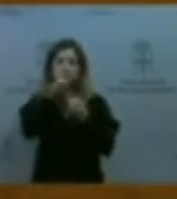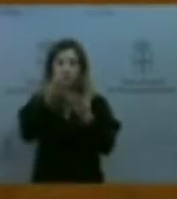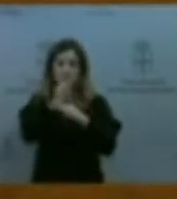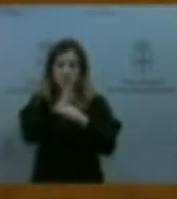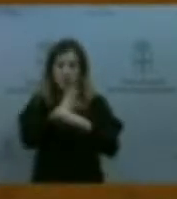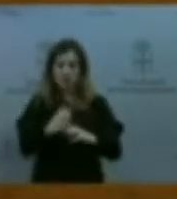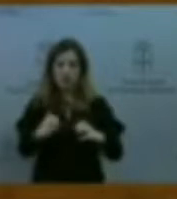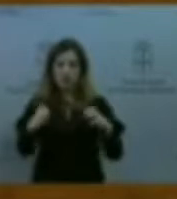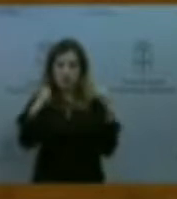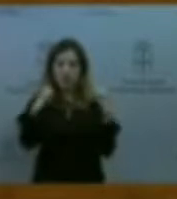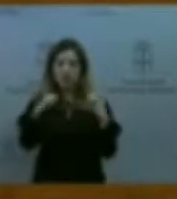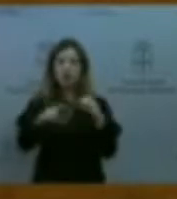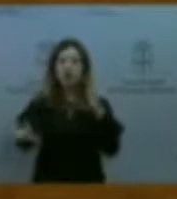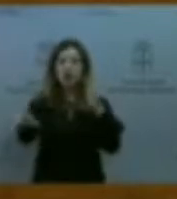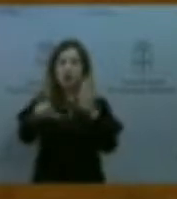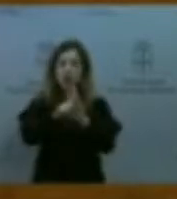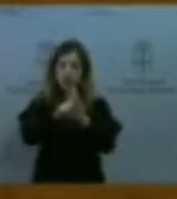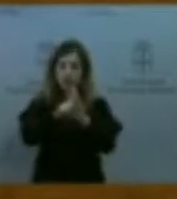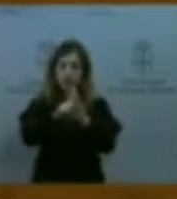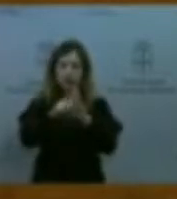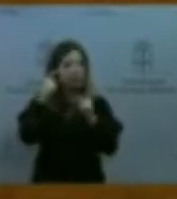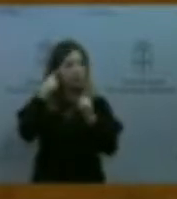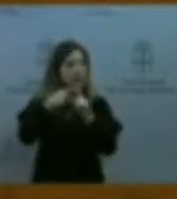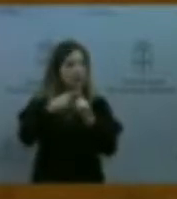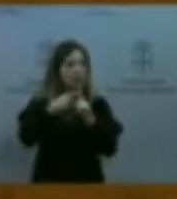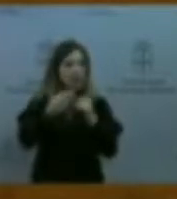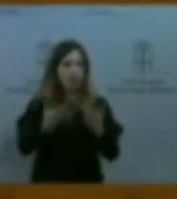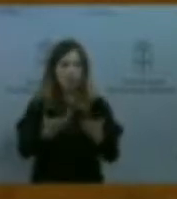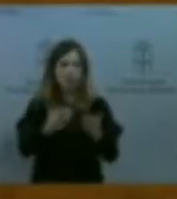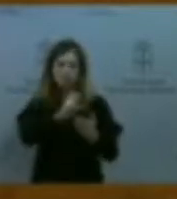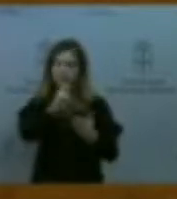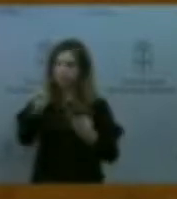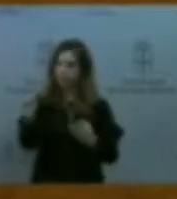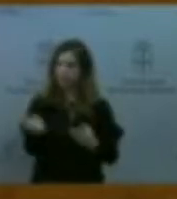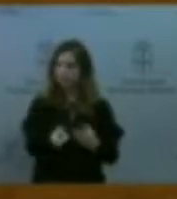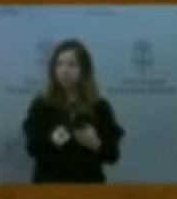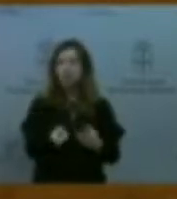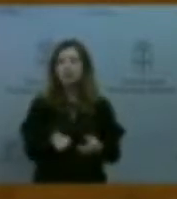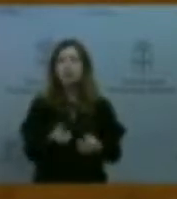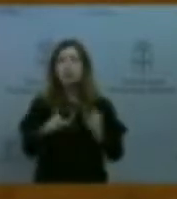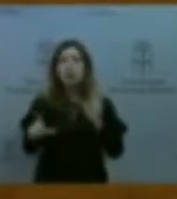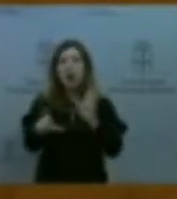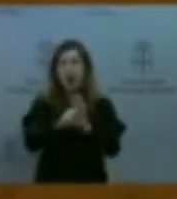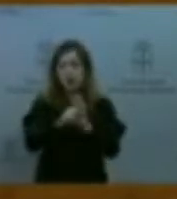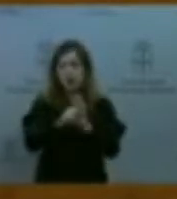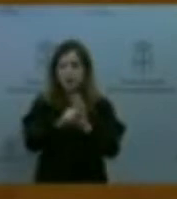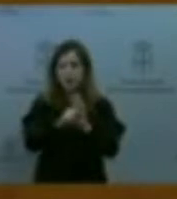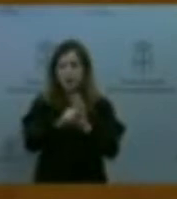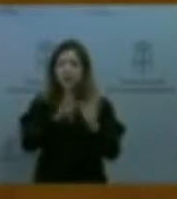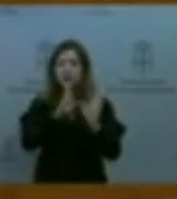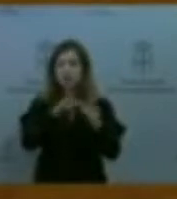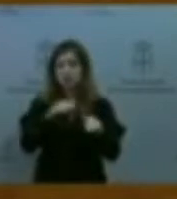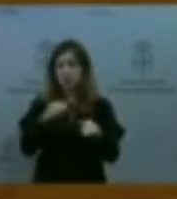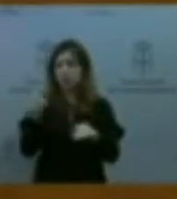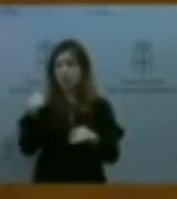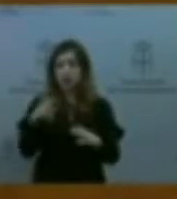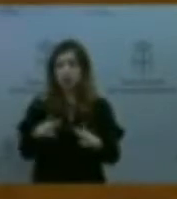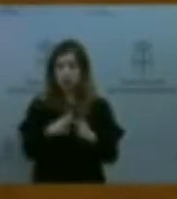pretende varias finalidades. Una ley que es a favor del salario social. Una ley que